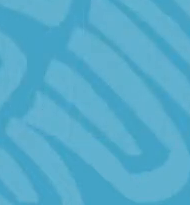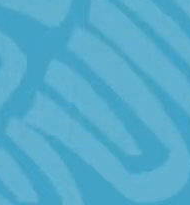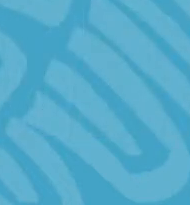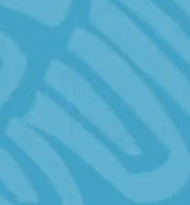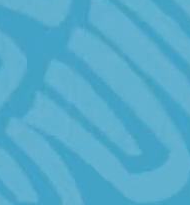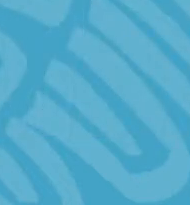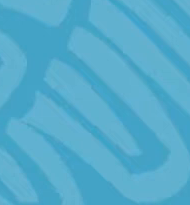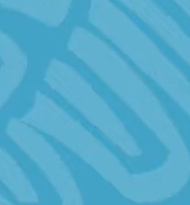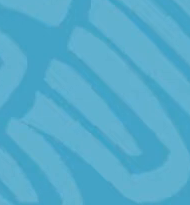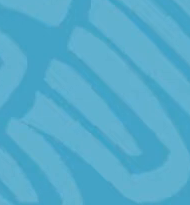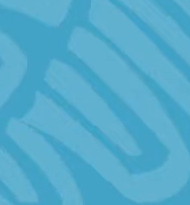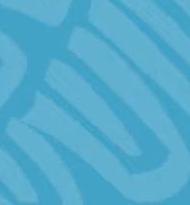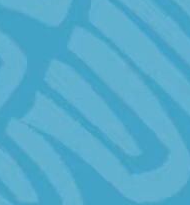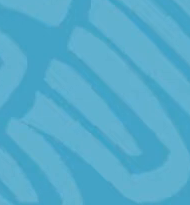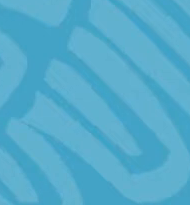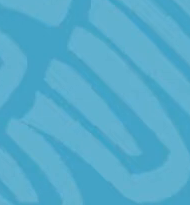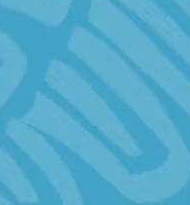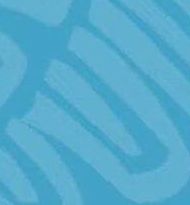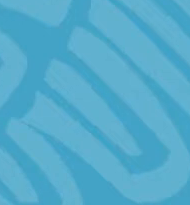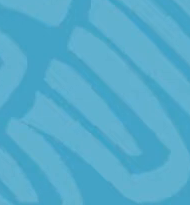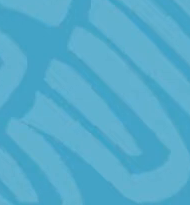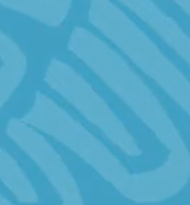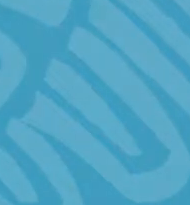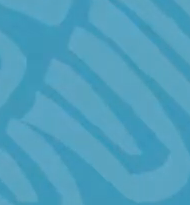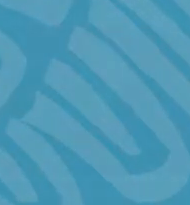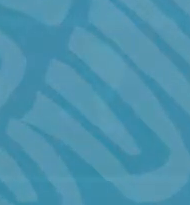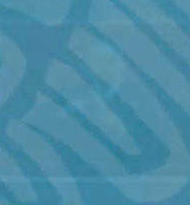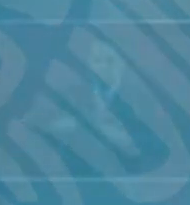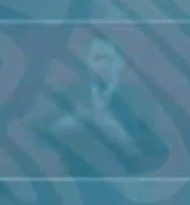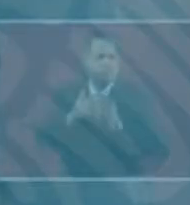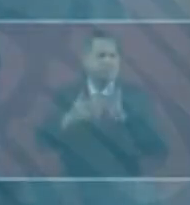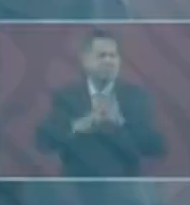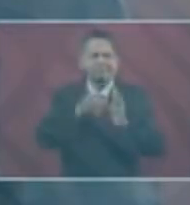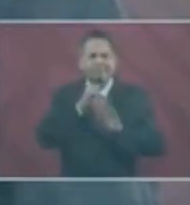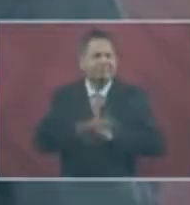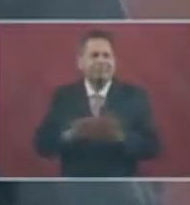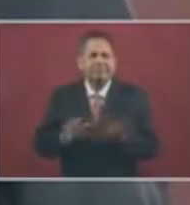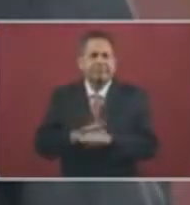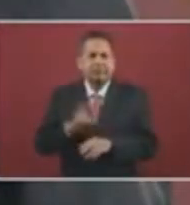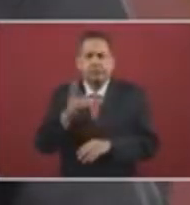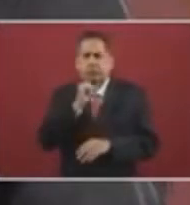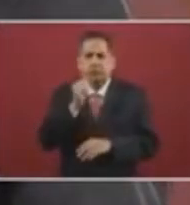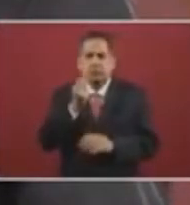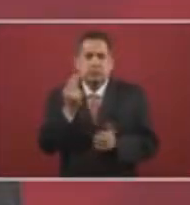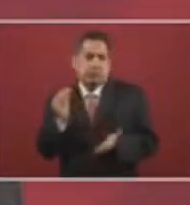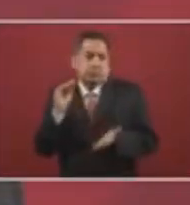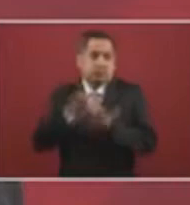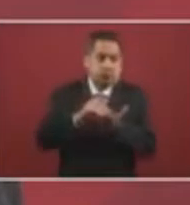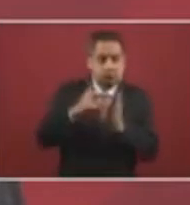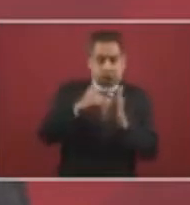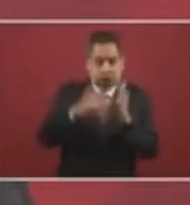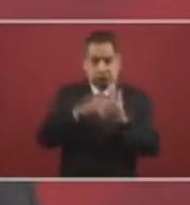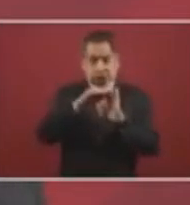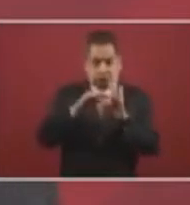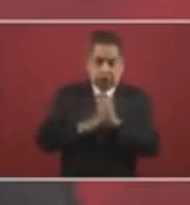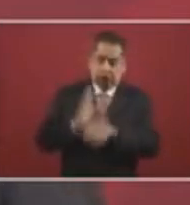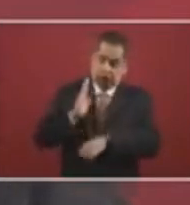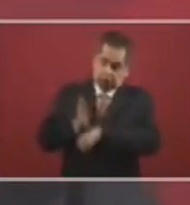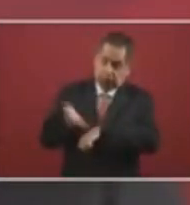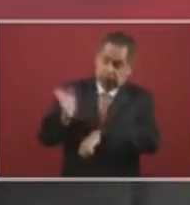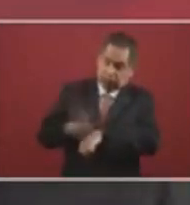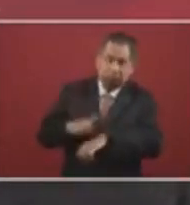boca a estos dos personajes y continuamos no tiene qué a ver censura